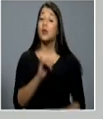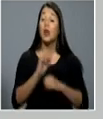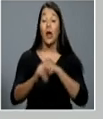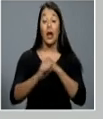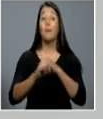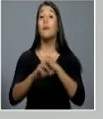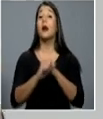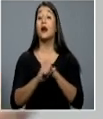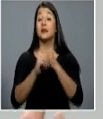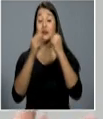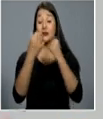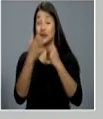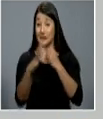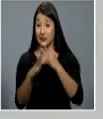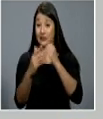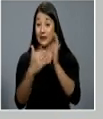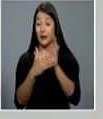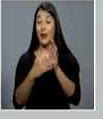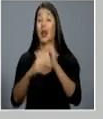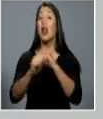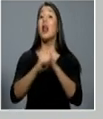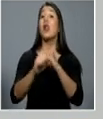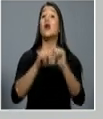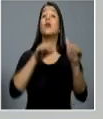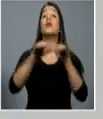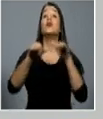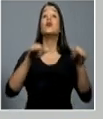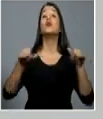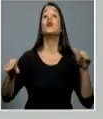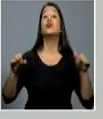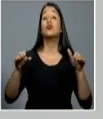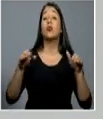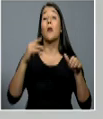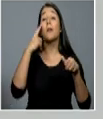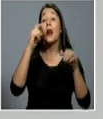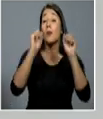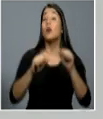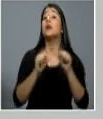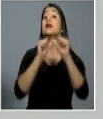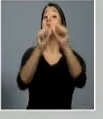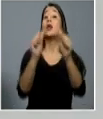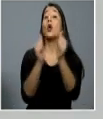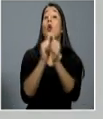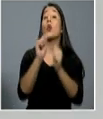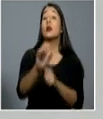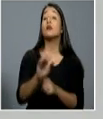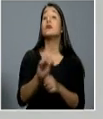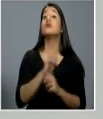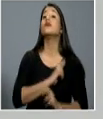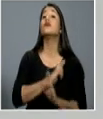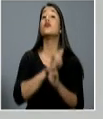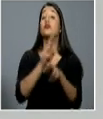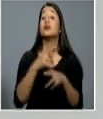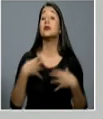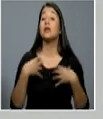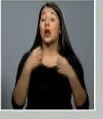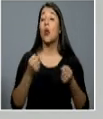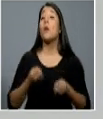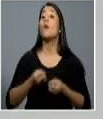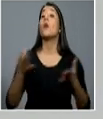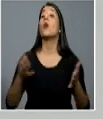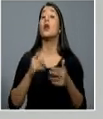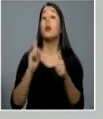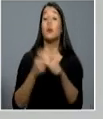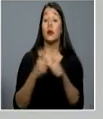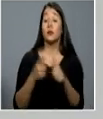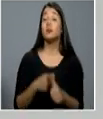que está haciendo un llamado a los estados para continuar con la inversión en salud pública primaria, que sea una inversión de calidad,